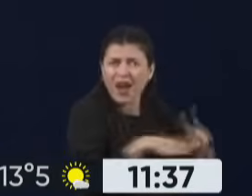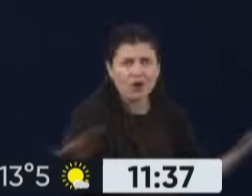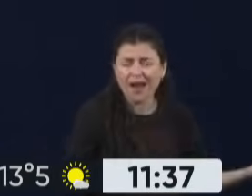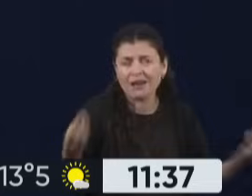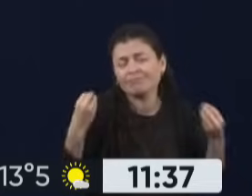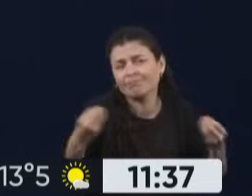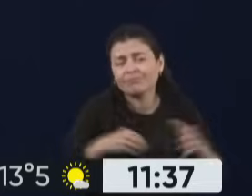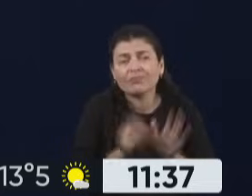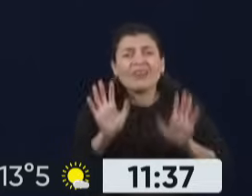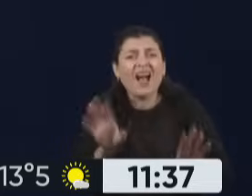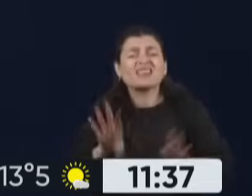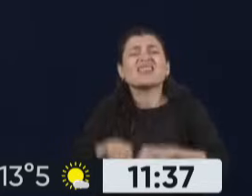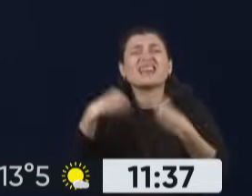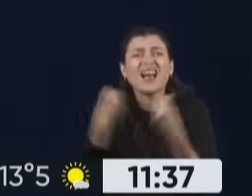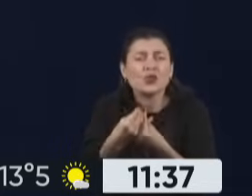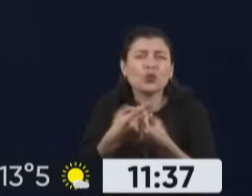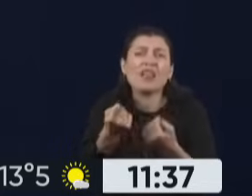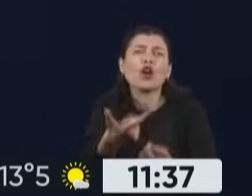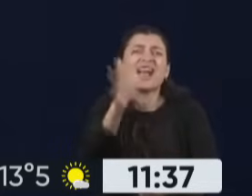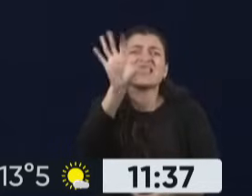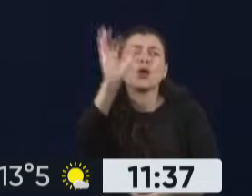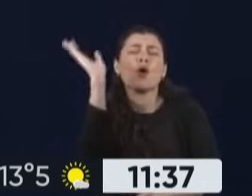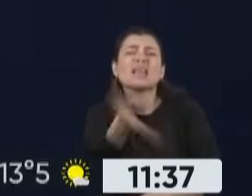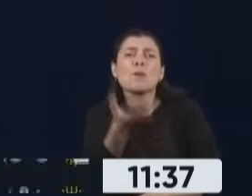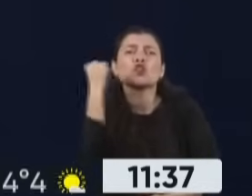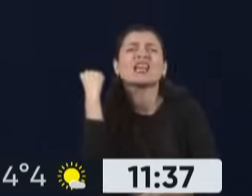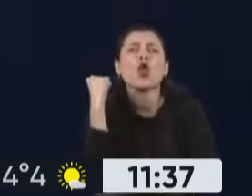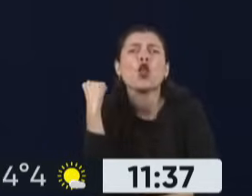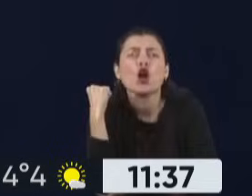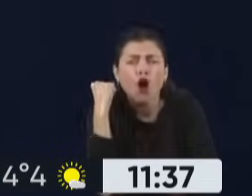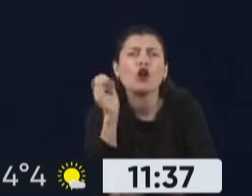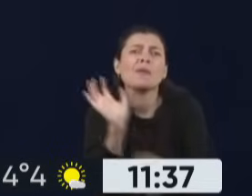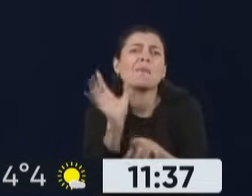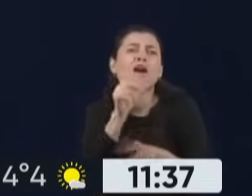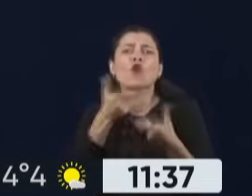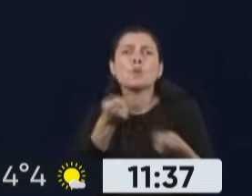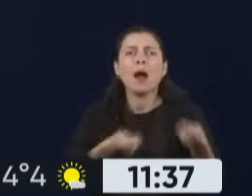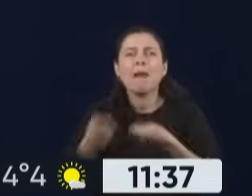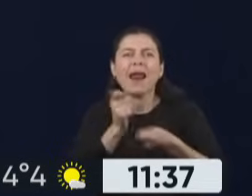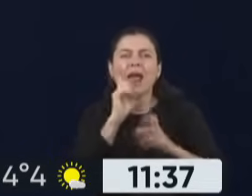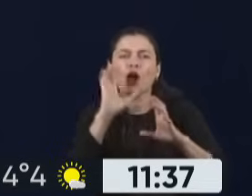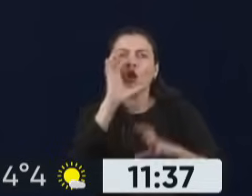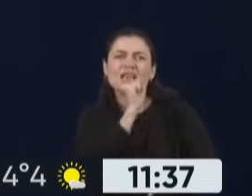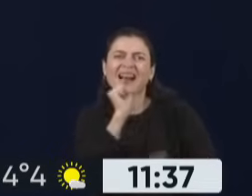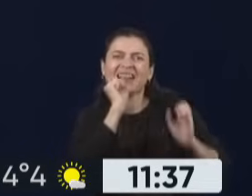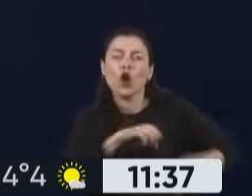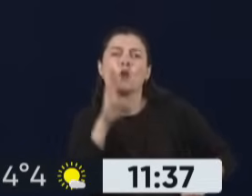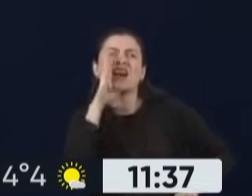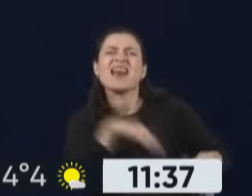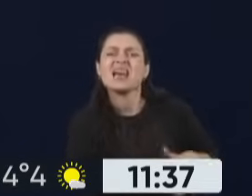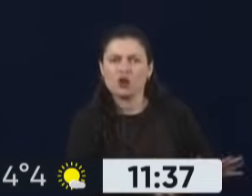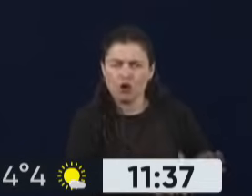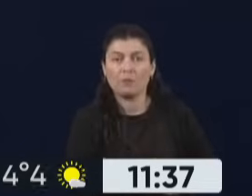que el 50% de nuestra economía terminó siendo informal y el Estado, cual gran